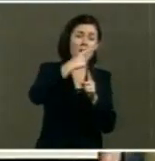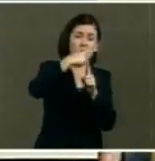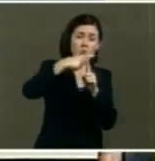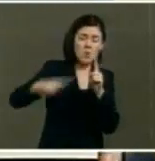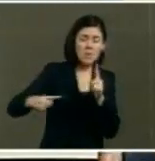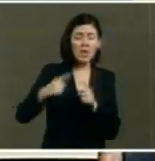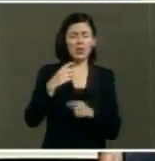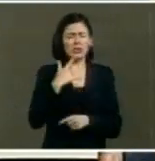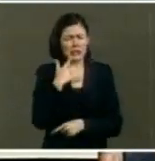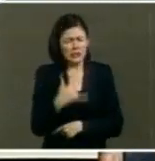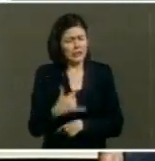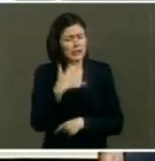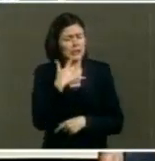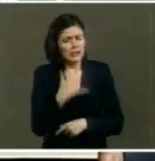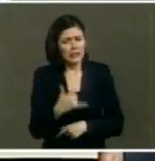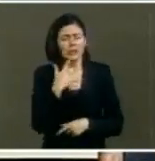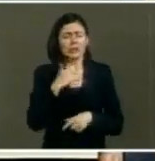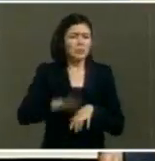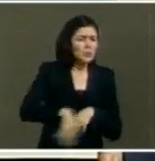llevarlo a los niveles previos a la crisis.